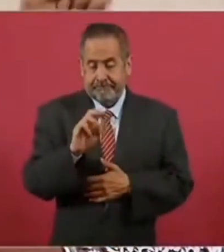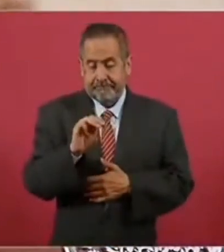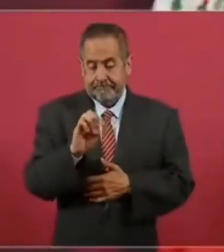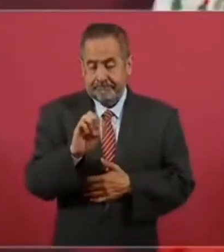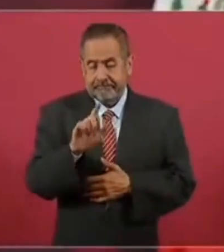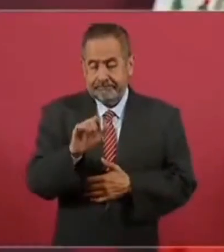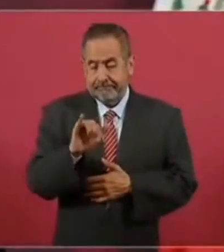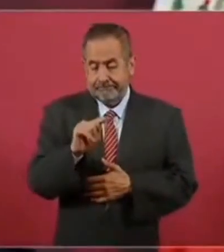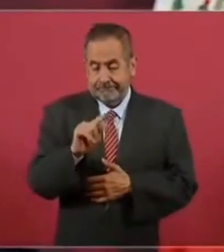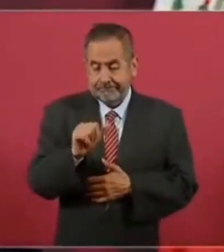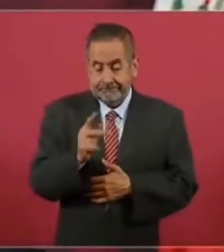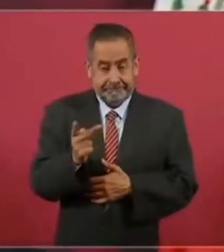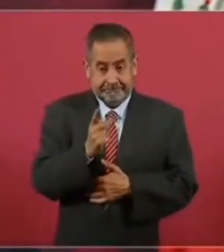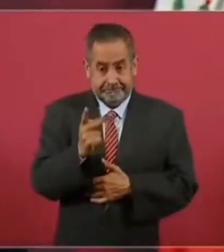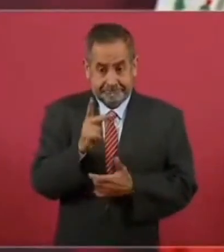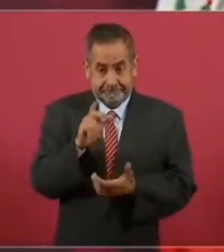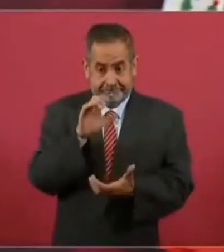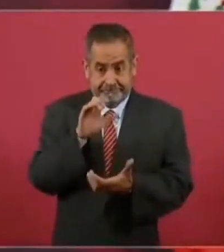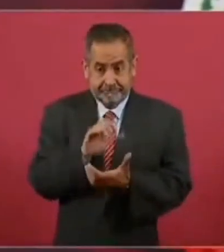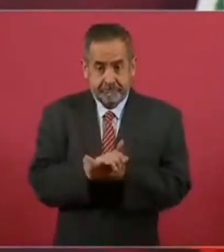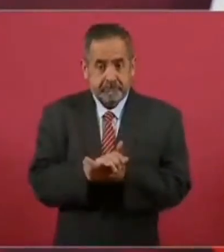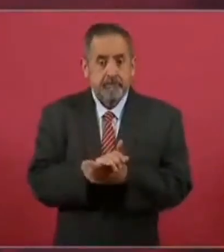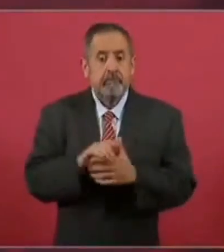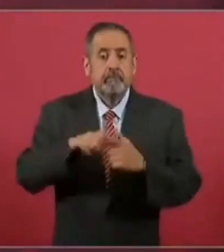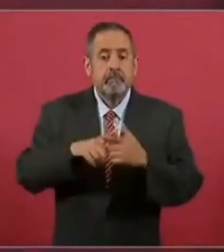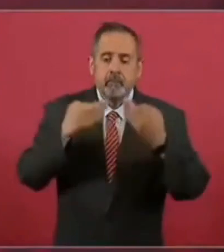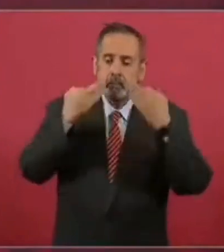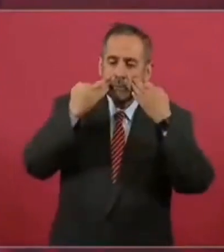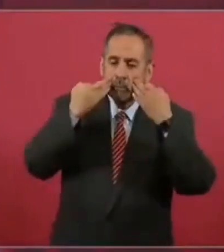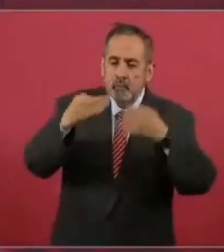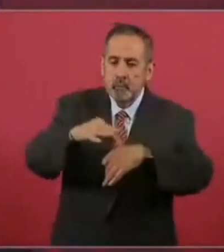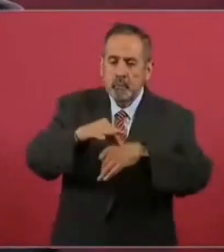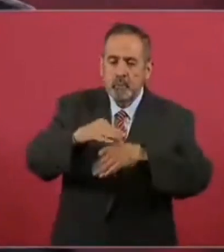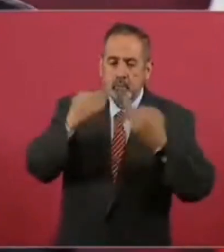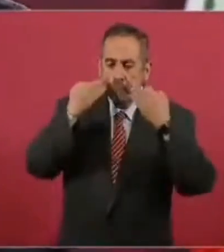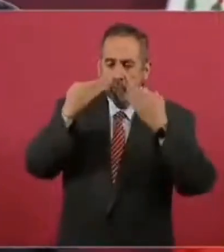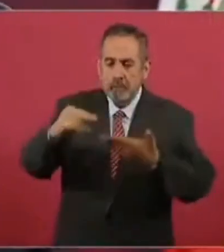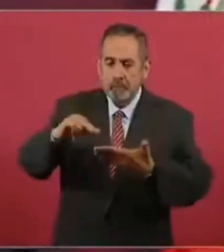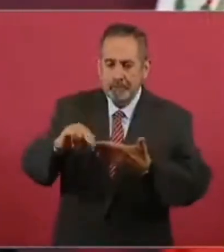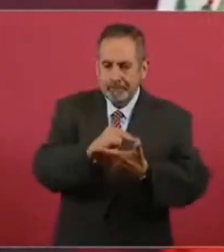Porfirio y Carmelita, el testigo de la boda